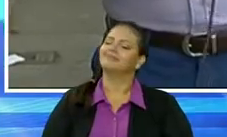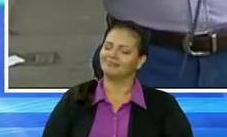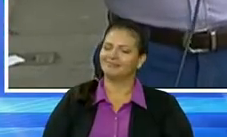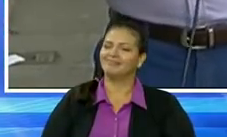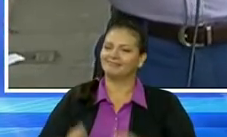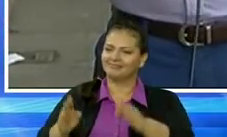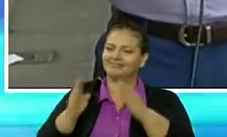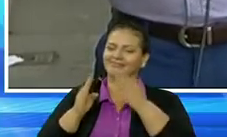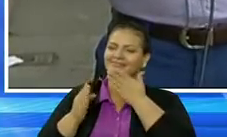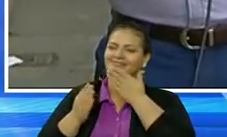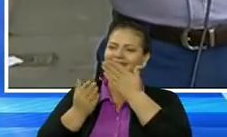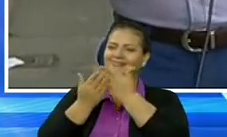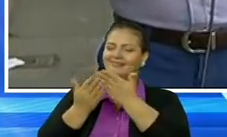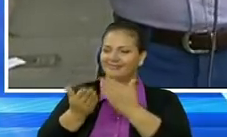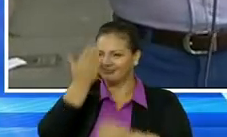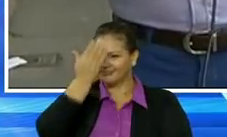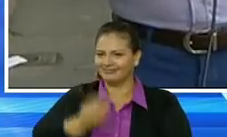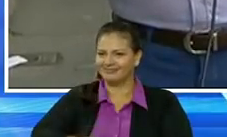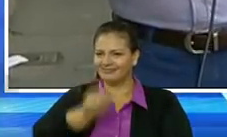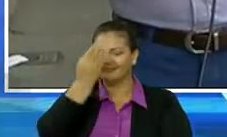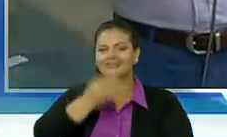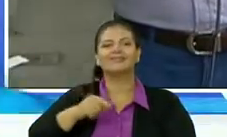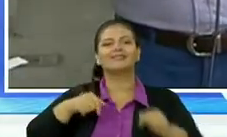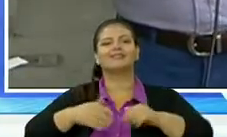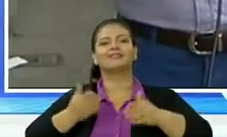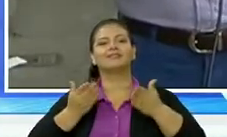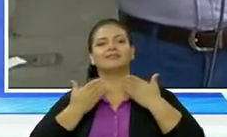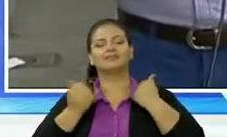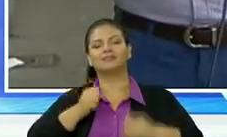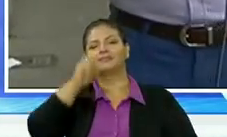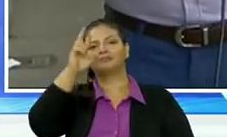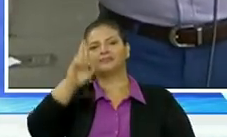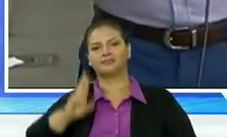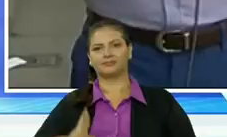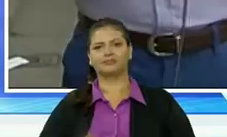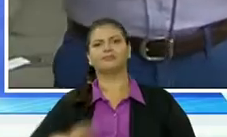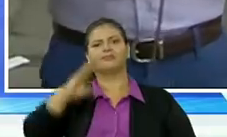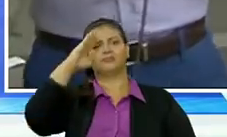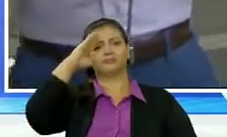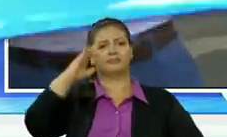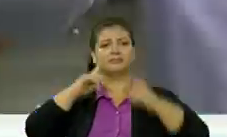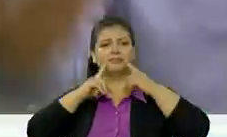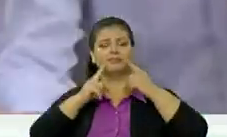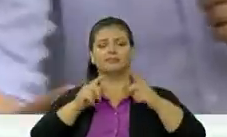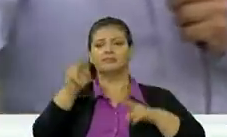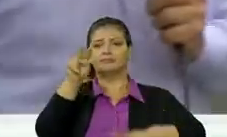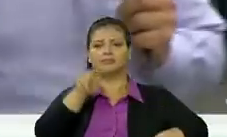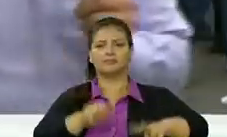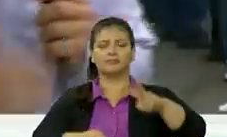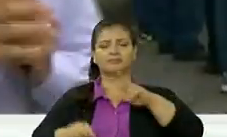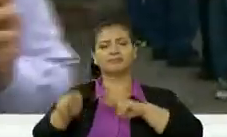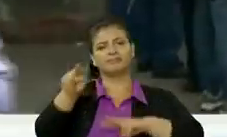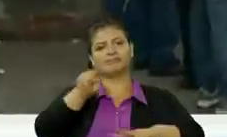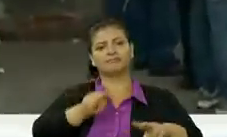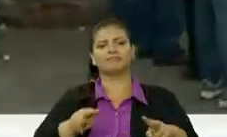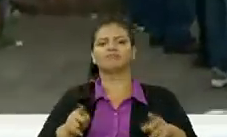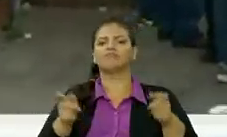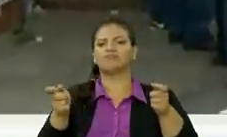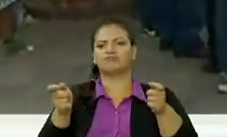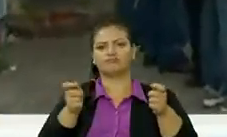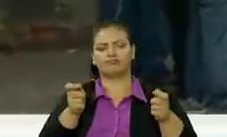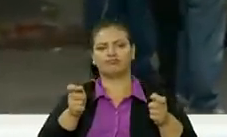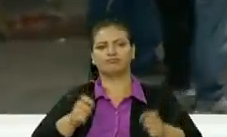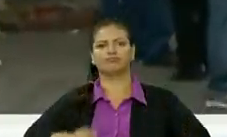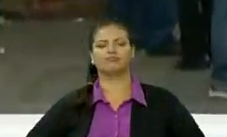por sintonizarnos. Continuamos en el suroeste de Guayaquil cubriendo un operativo policial en pos de los